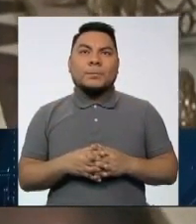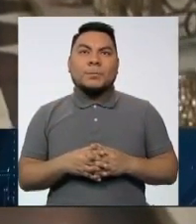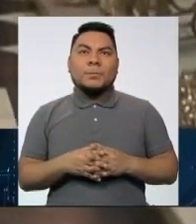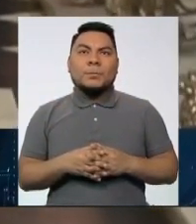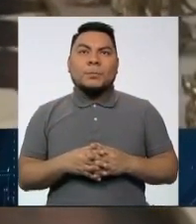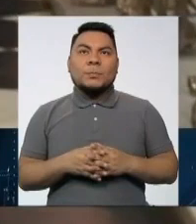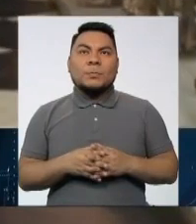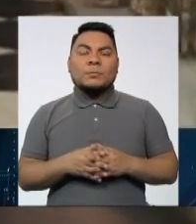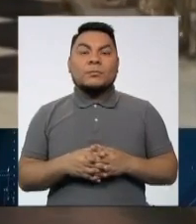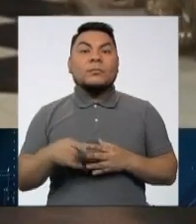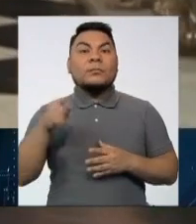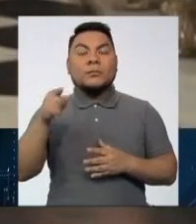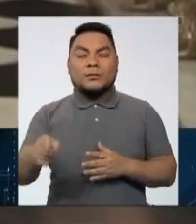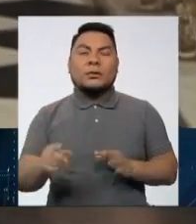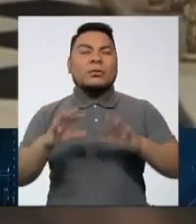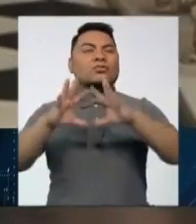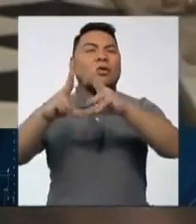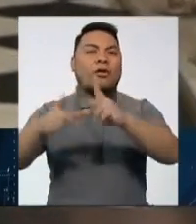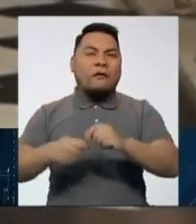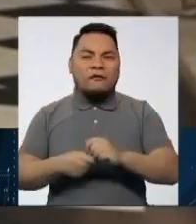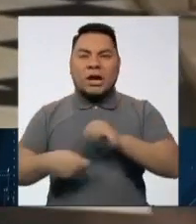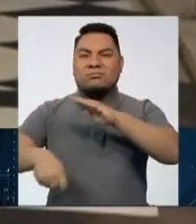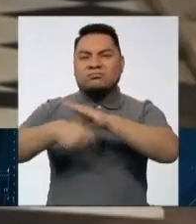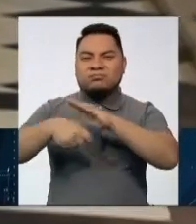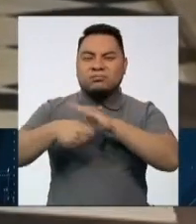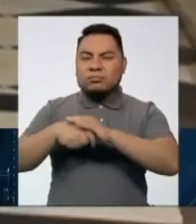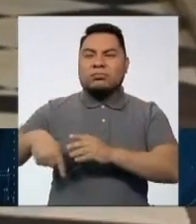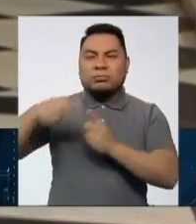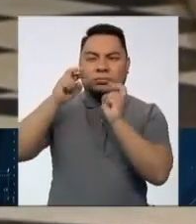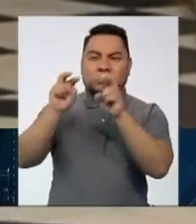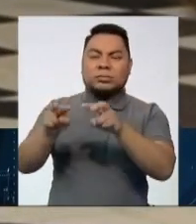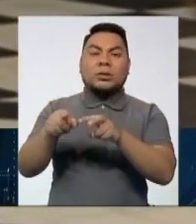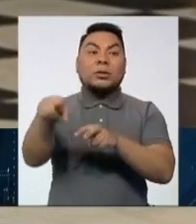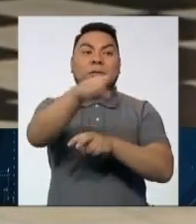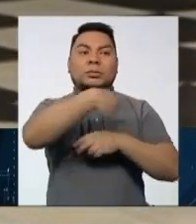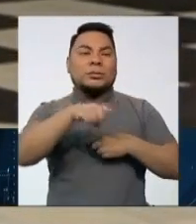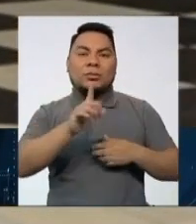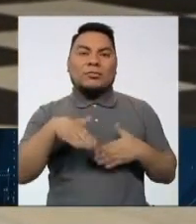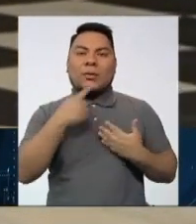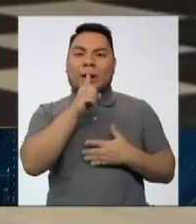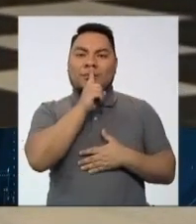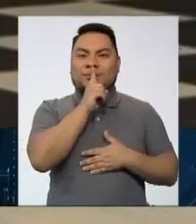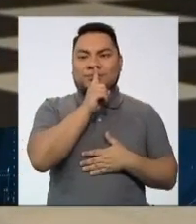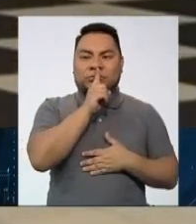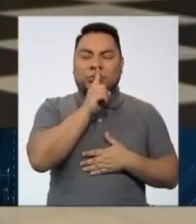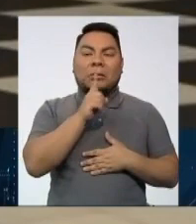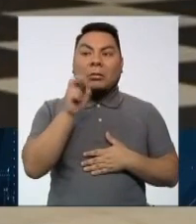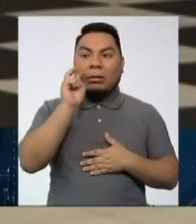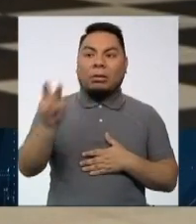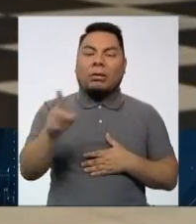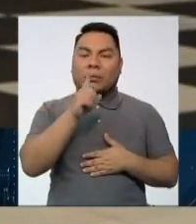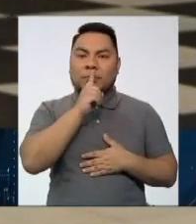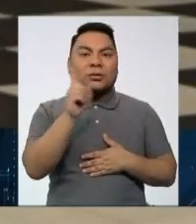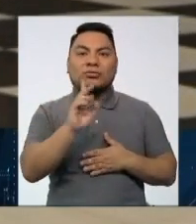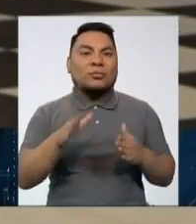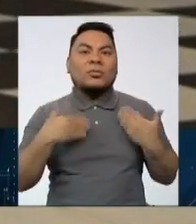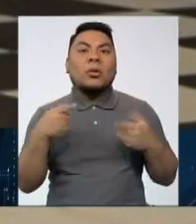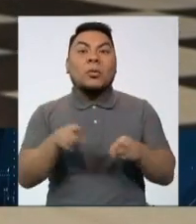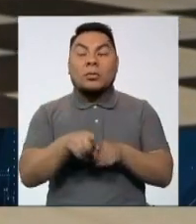Ante la corrupción no podemos callar, porque nos convertimos en